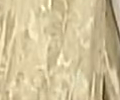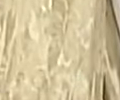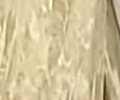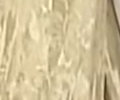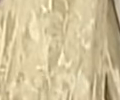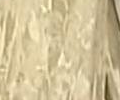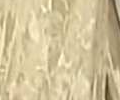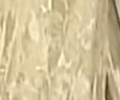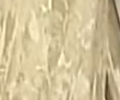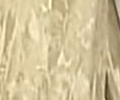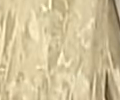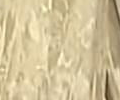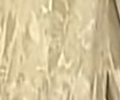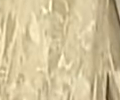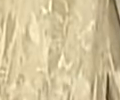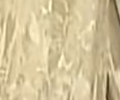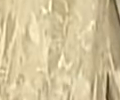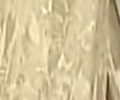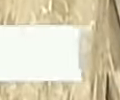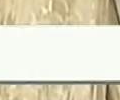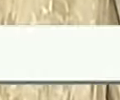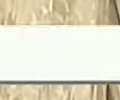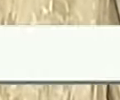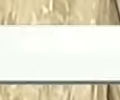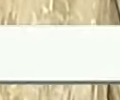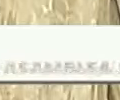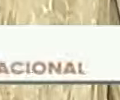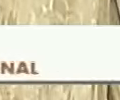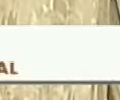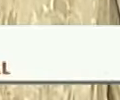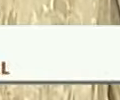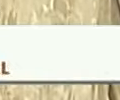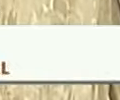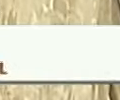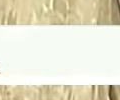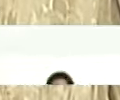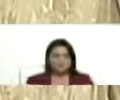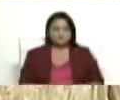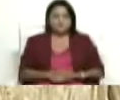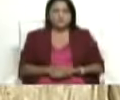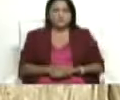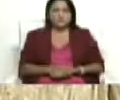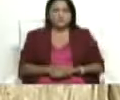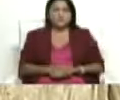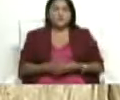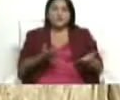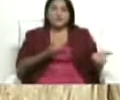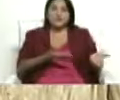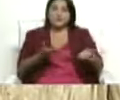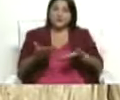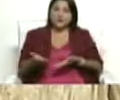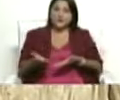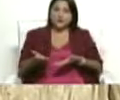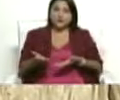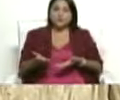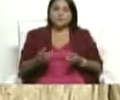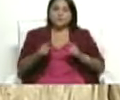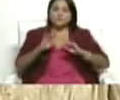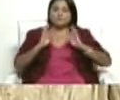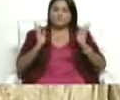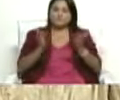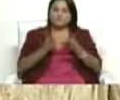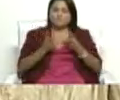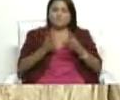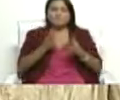bienvenido a este Salón de los Héroes, a este salón donde se